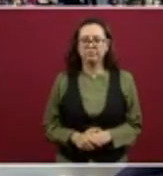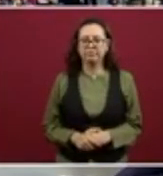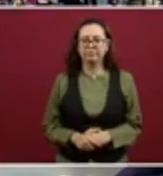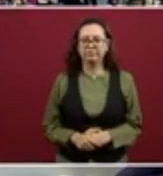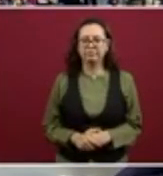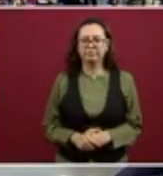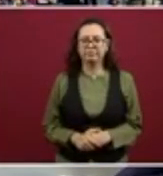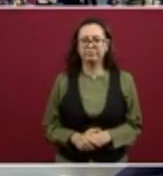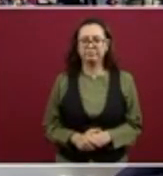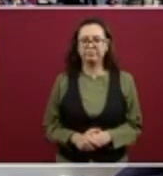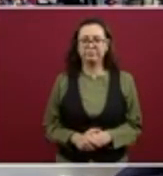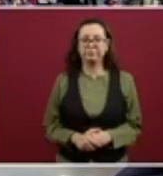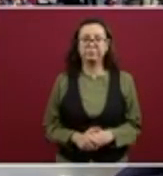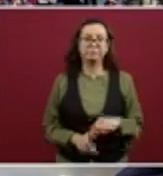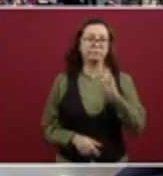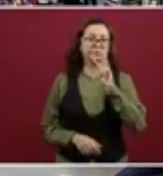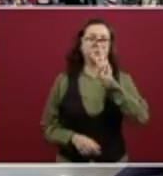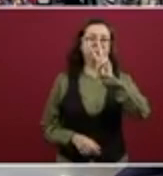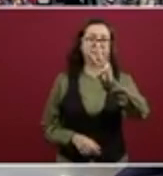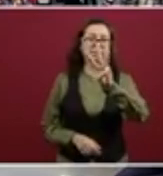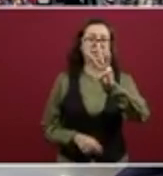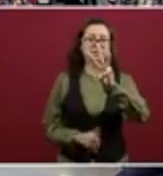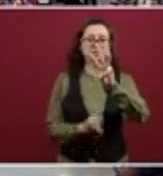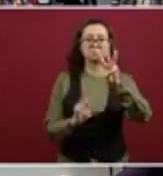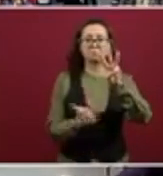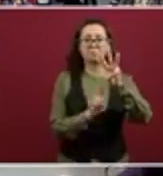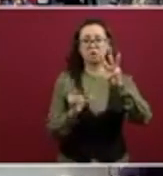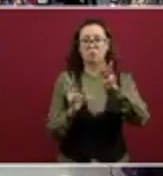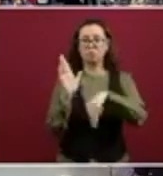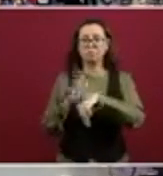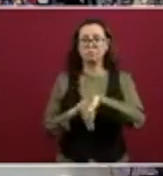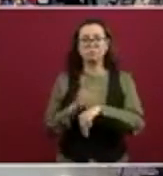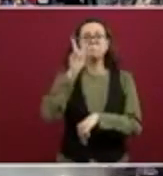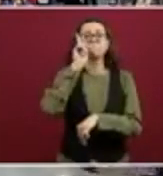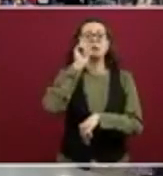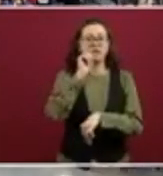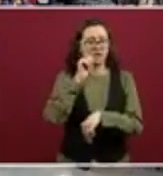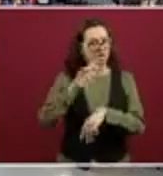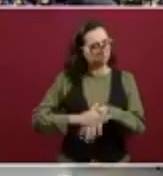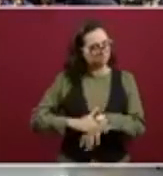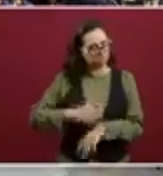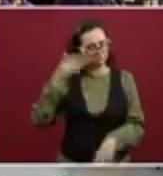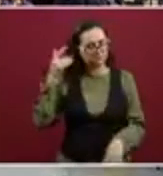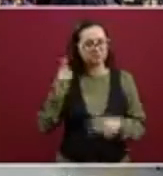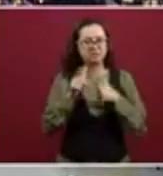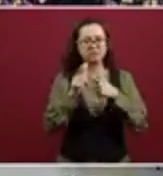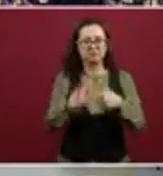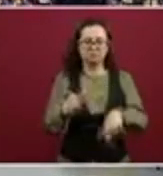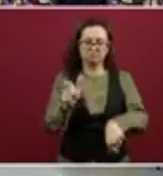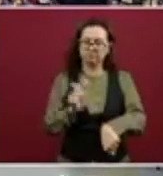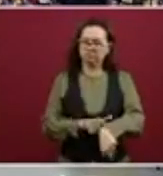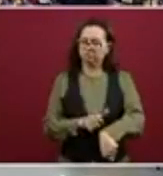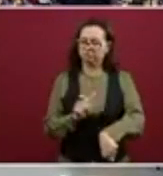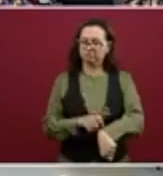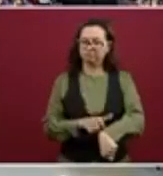Si les parecen, tres más y mañana nos ponemos al corriente, porque ya